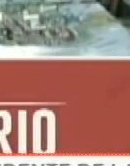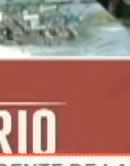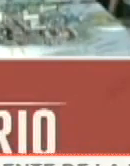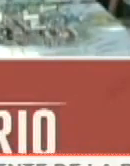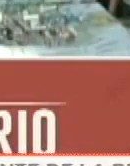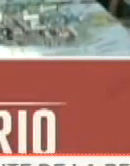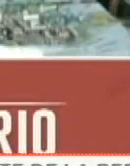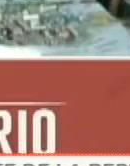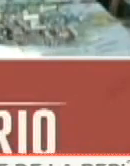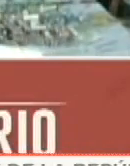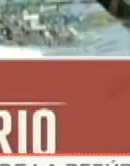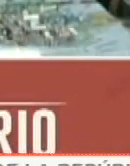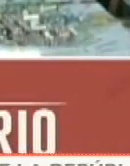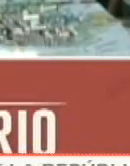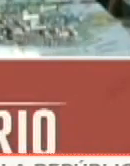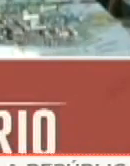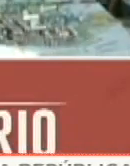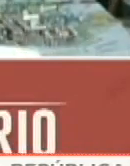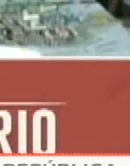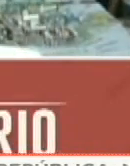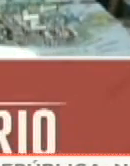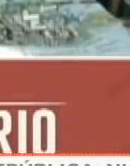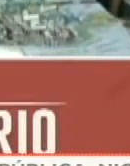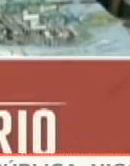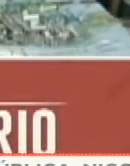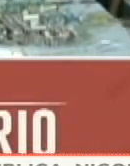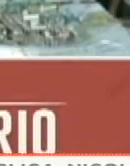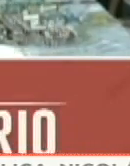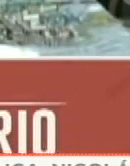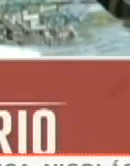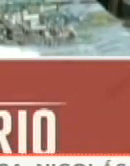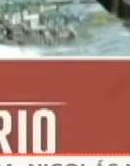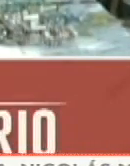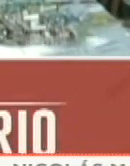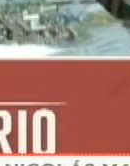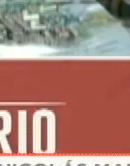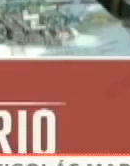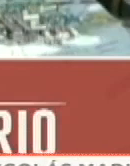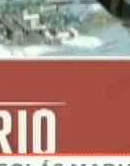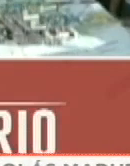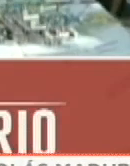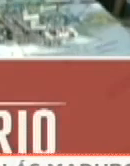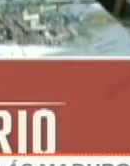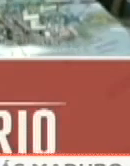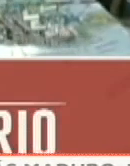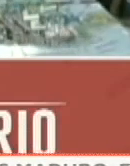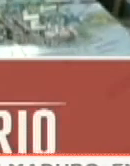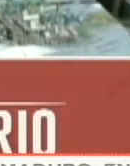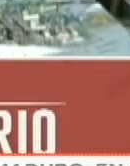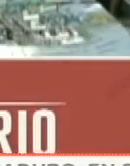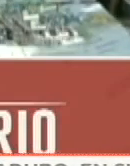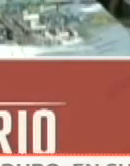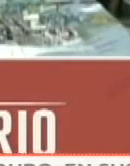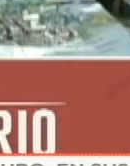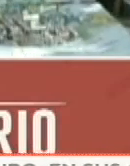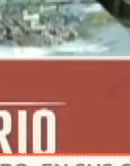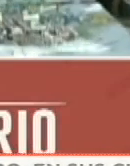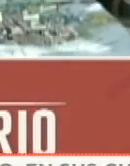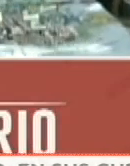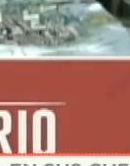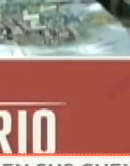¡Leales siempre! ¡Leales siempre! ¡Que viva la patria! ¡Que viva el poder